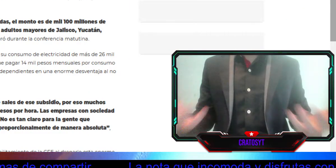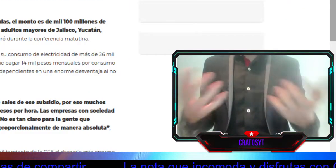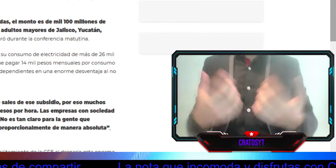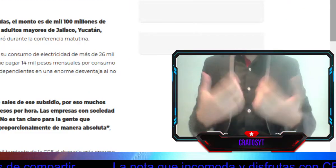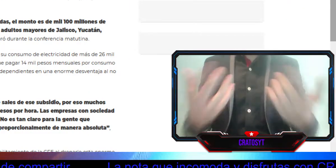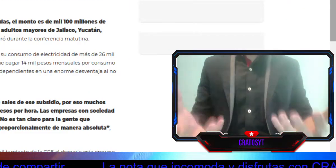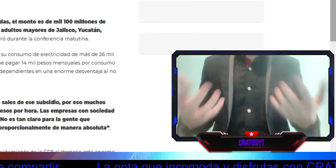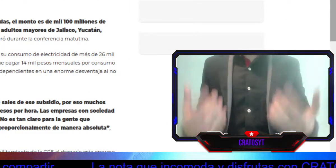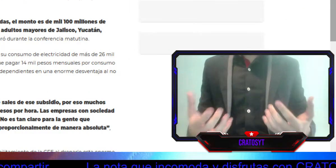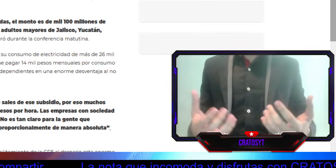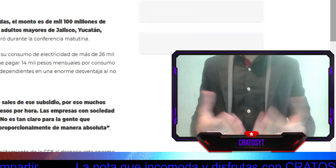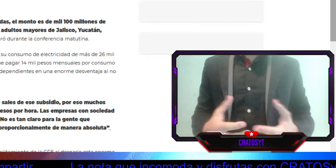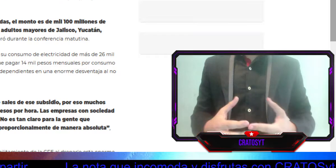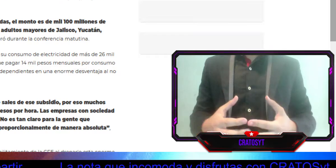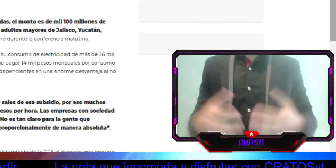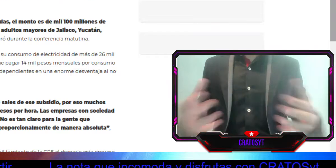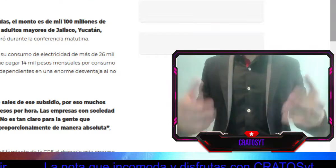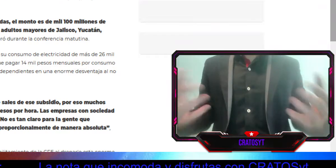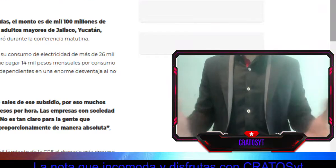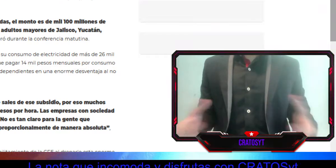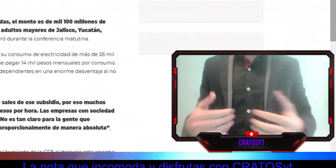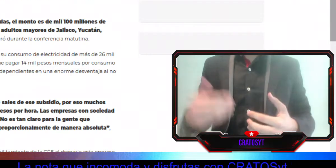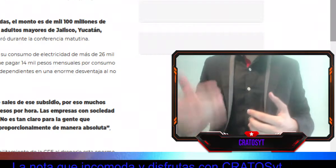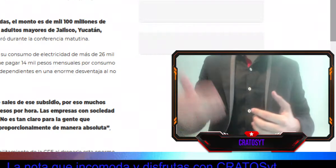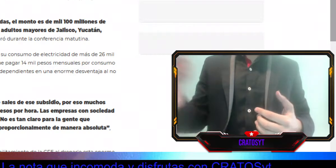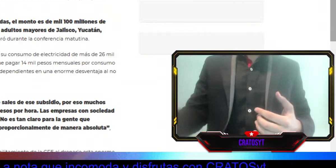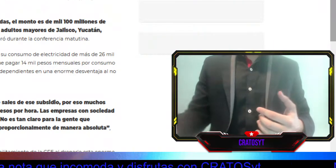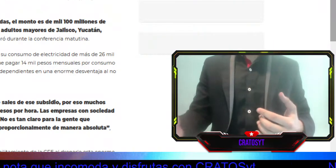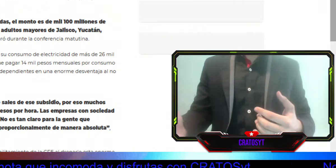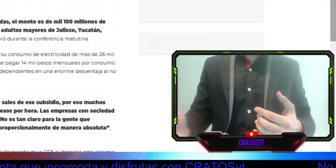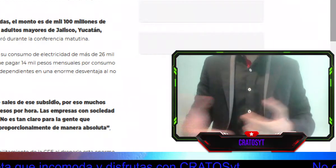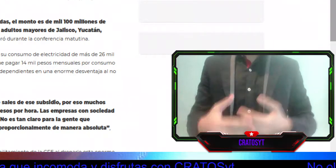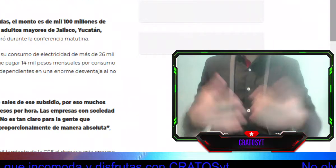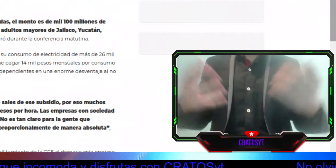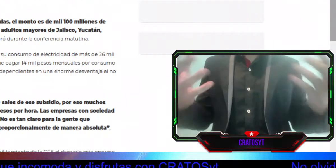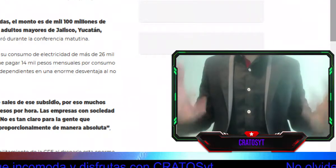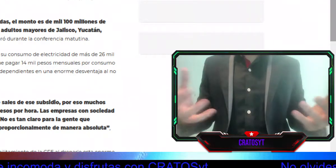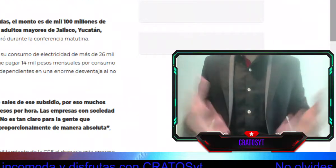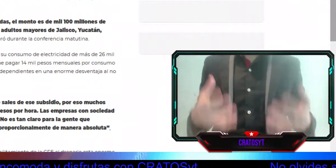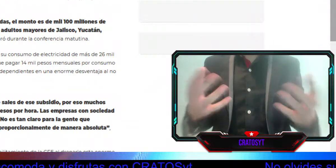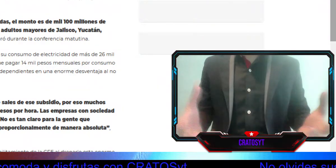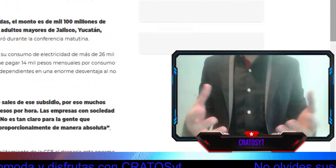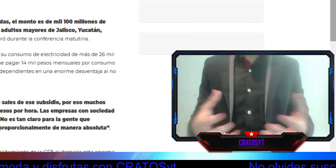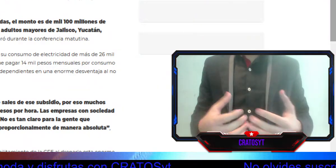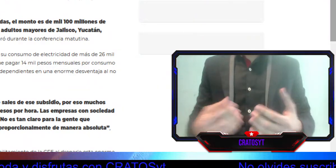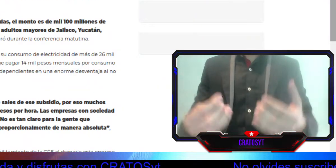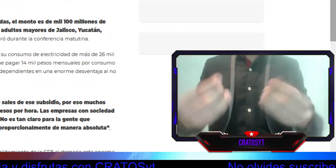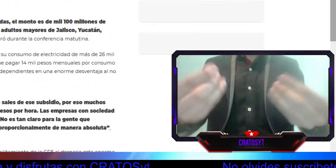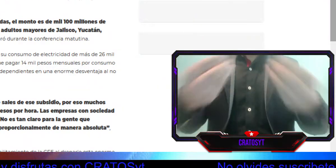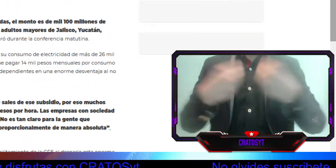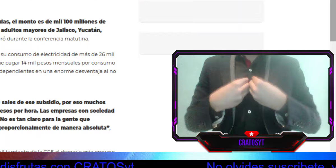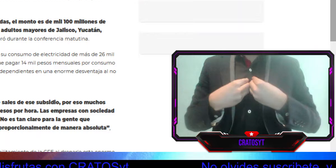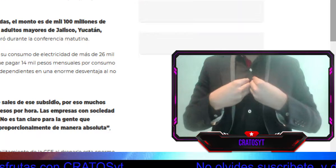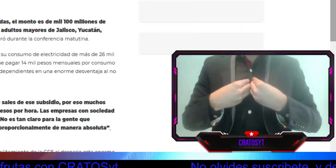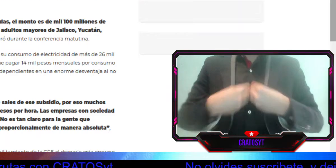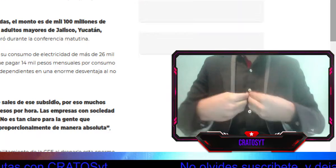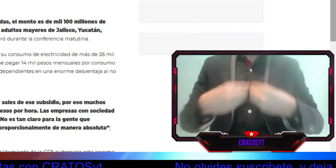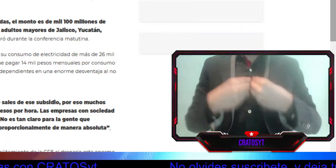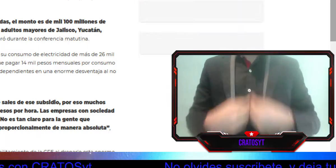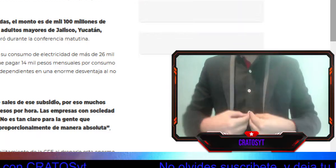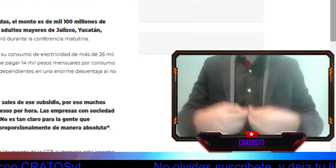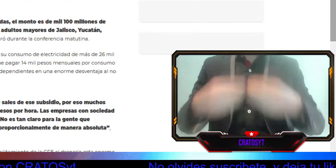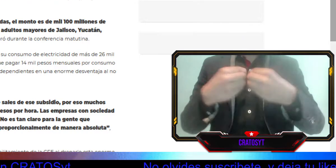oye, mínimo págame lo que me tienes que pagar por la transmisión de la energía. Eso es un completo absurdo, que me hagas que yo tenga que pagar